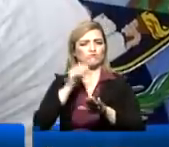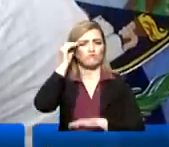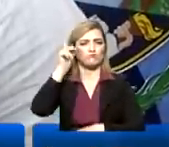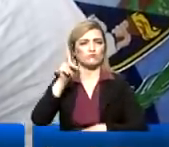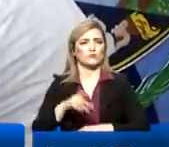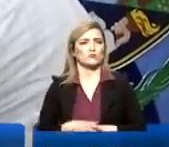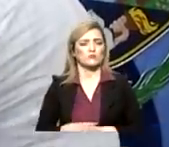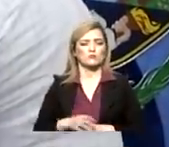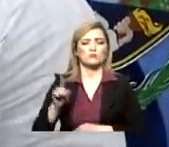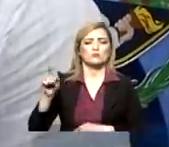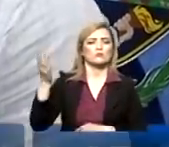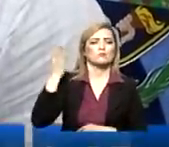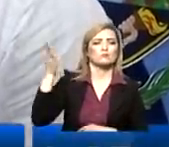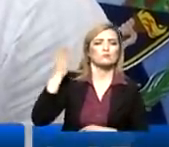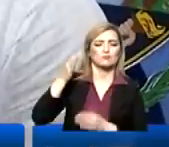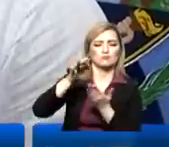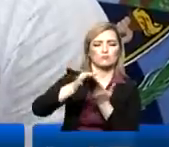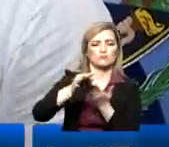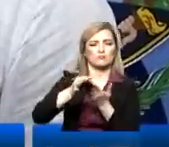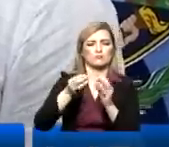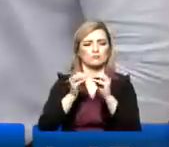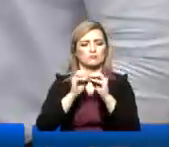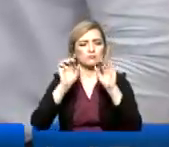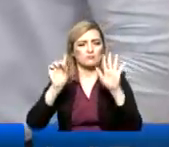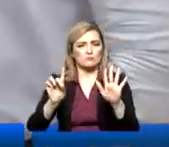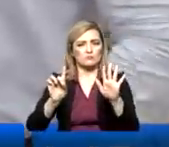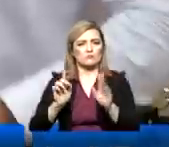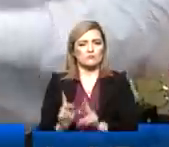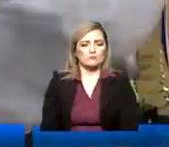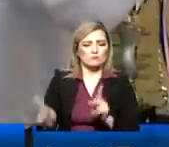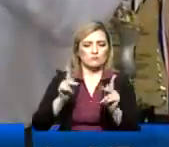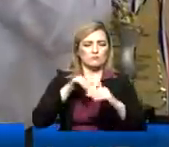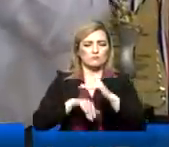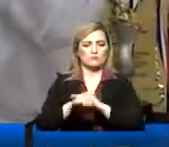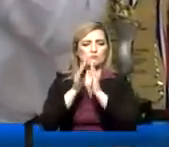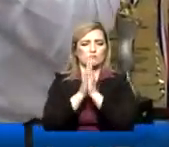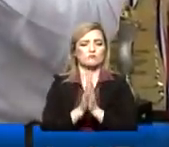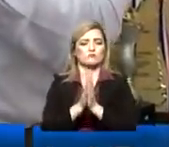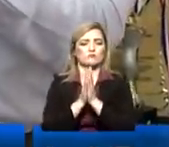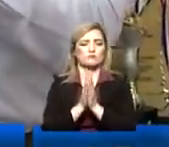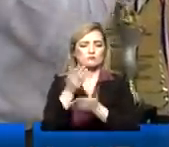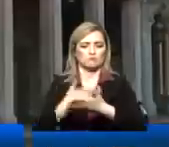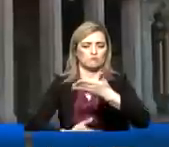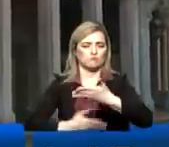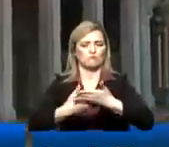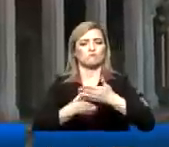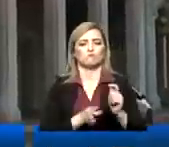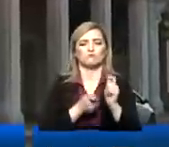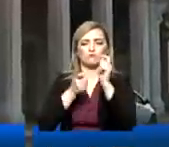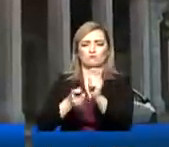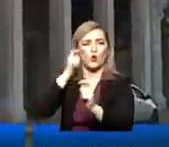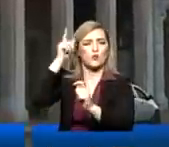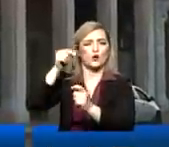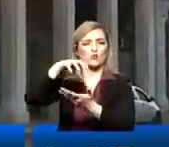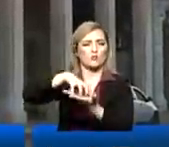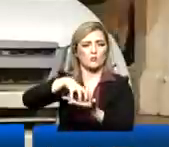criterio. Según Dalton Narváez, alcalde de Durán y militante social cristiano, se tiene previsto ingresar la petición formal con un documento que se entregará al gobierno